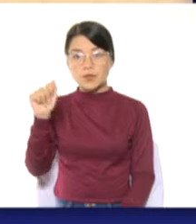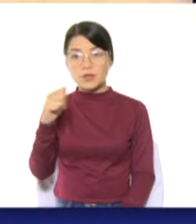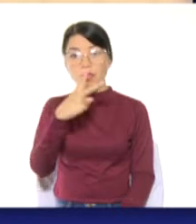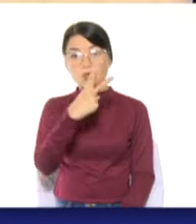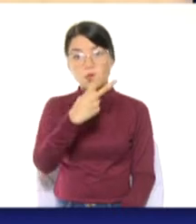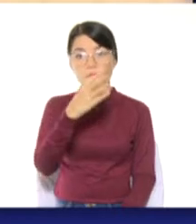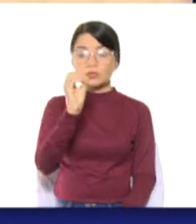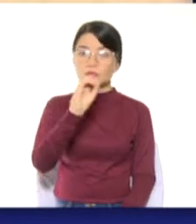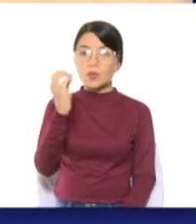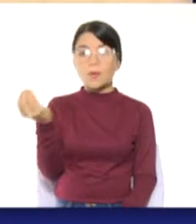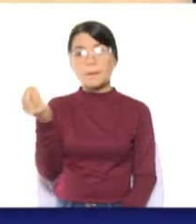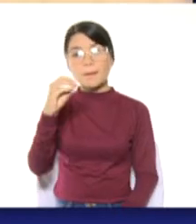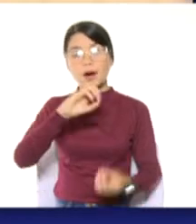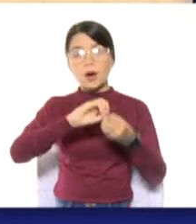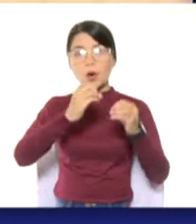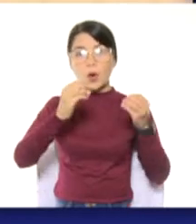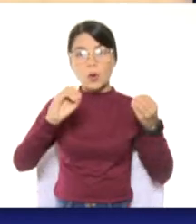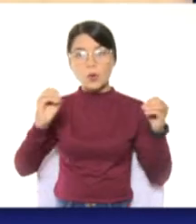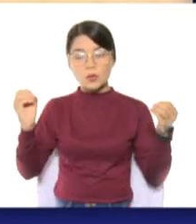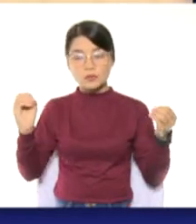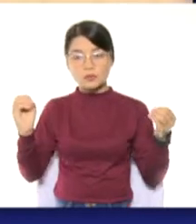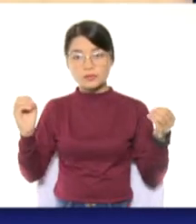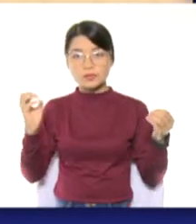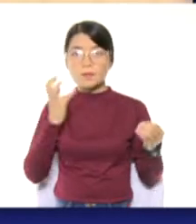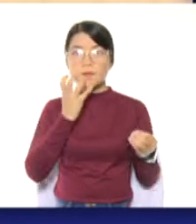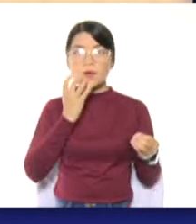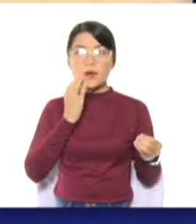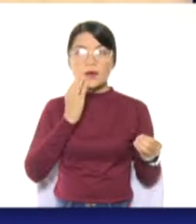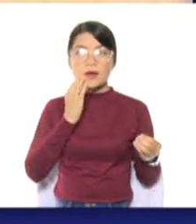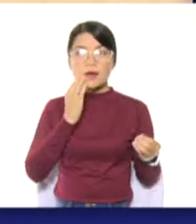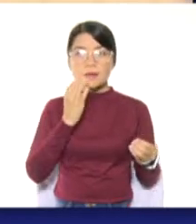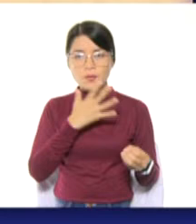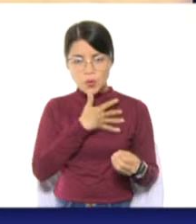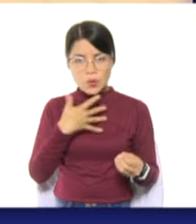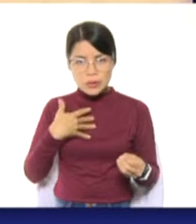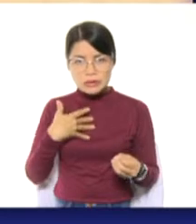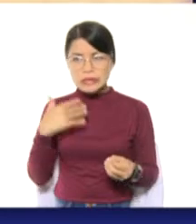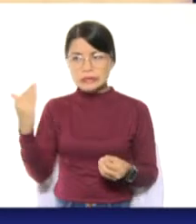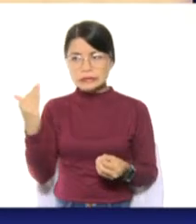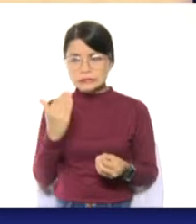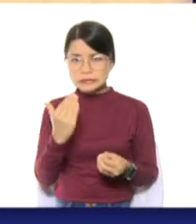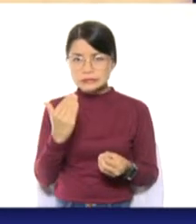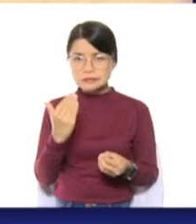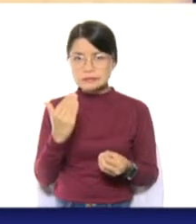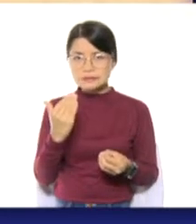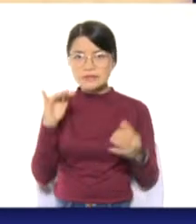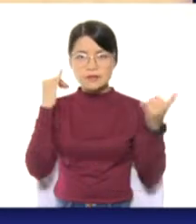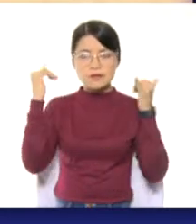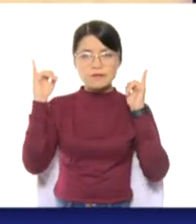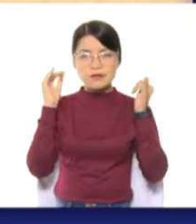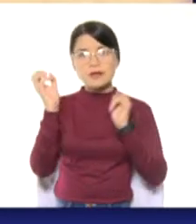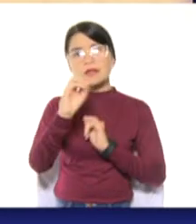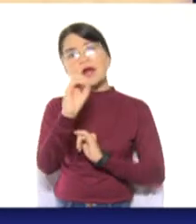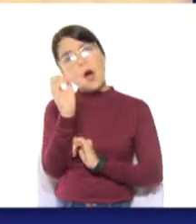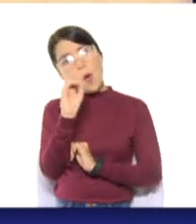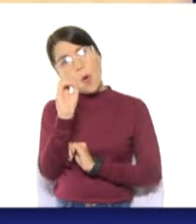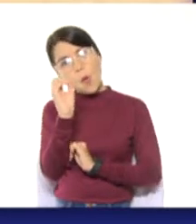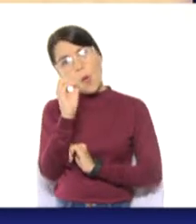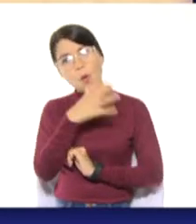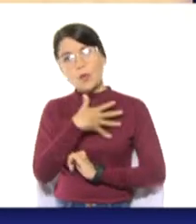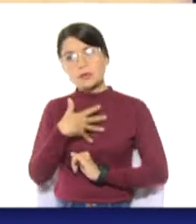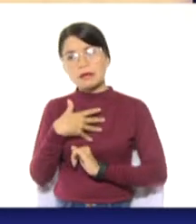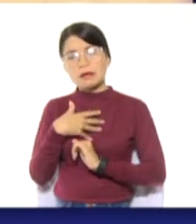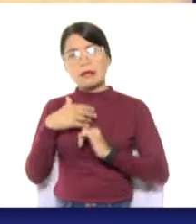ejemplo, ¿quieres ir a la fiesta o prefieres quedarte a descansar? ¿Cuál es el nexo? O. Cuando hablamos de las